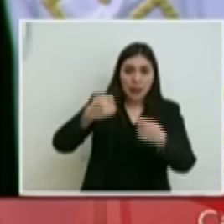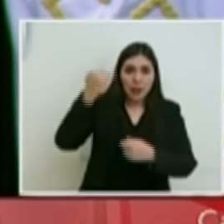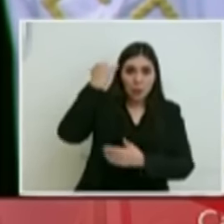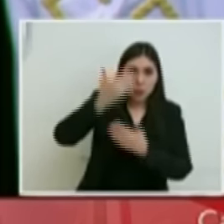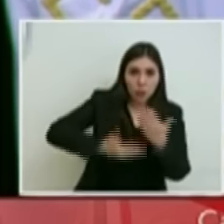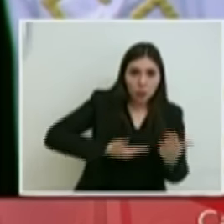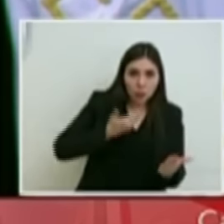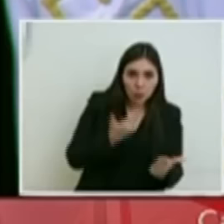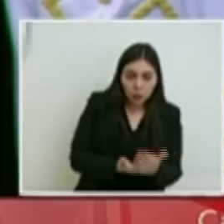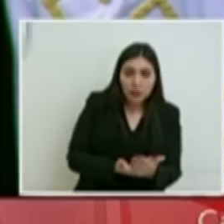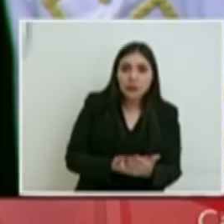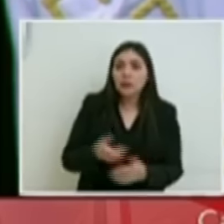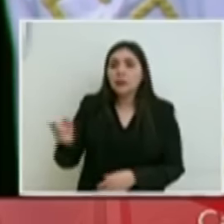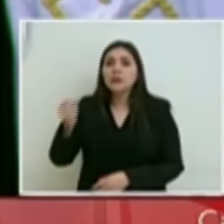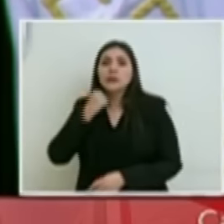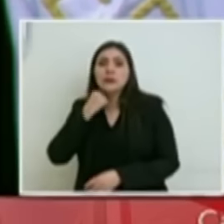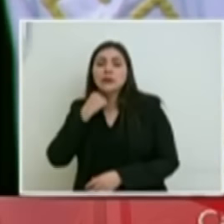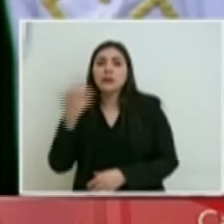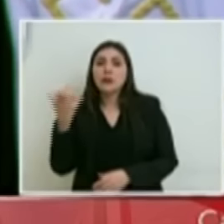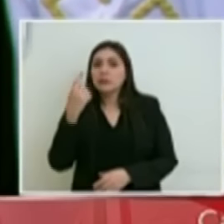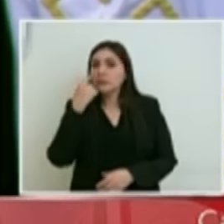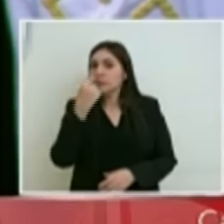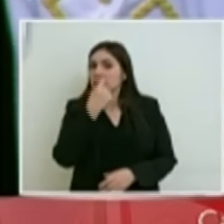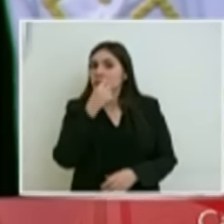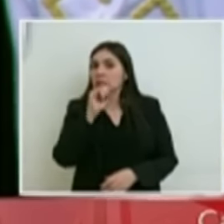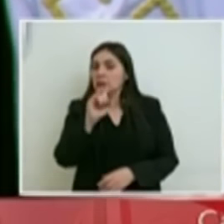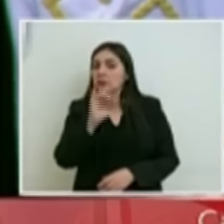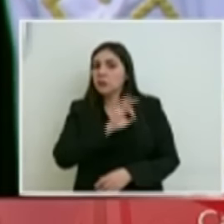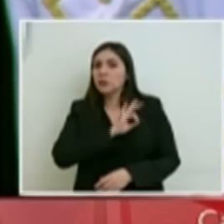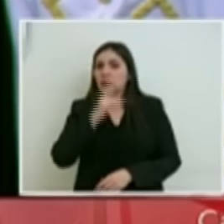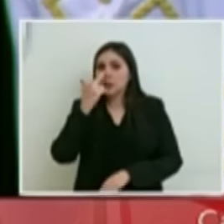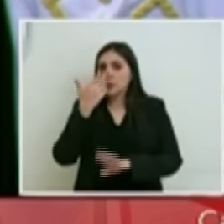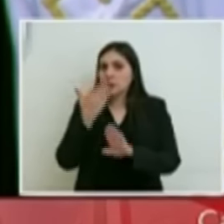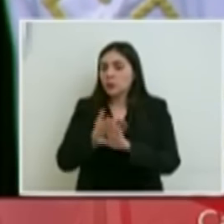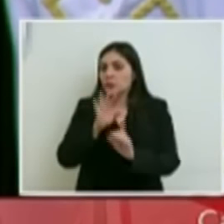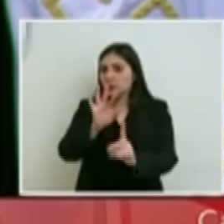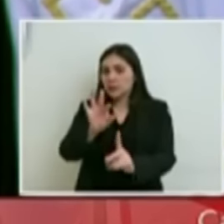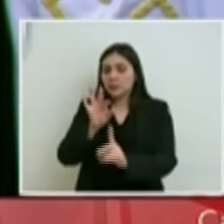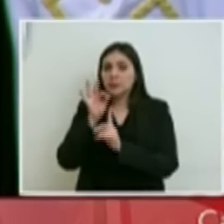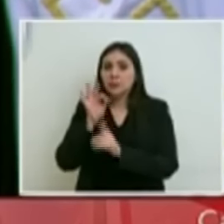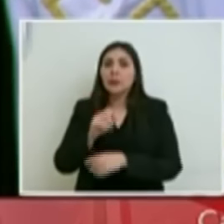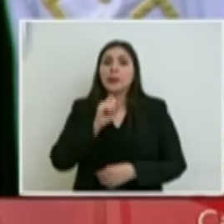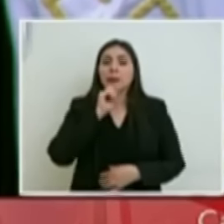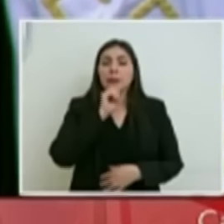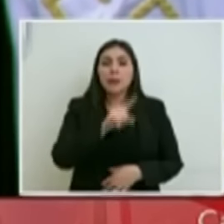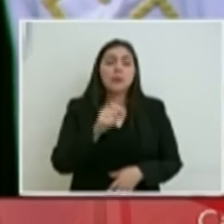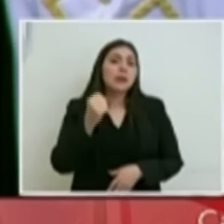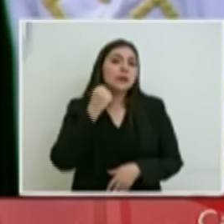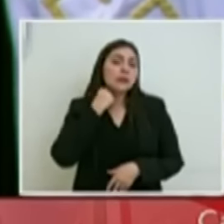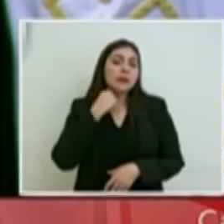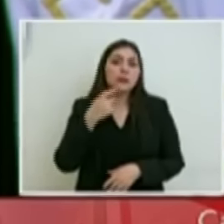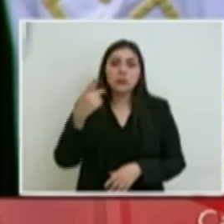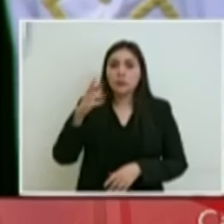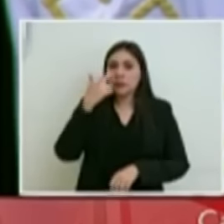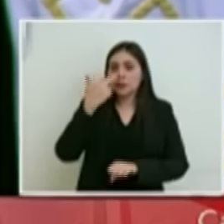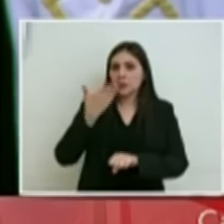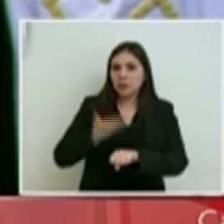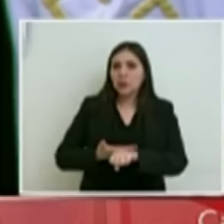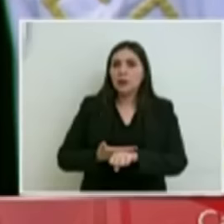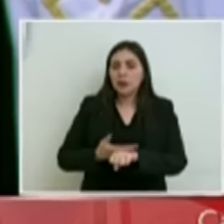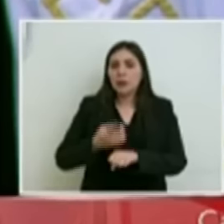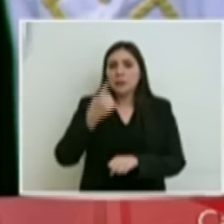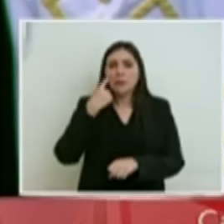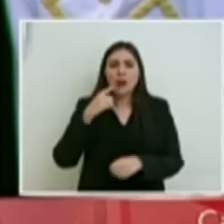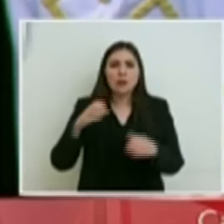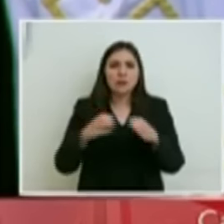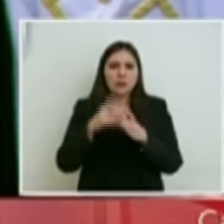militancia partidista. ¿Tiene también el Senado en su esencia una composición político-partidista?